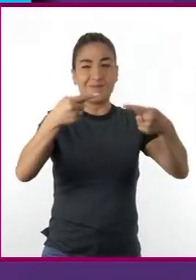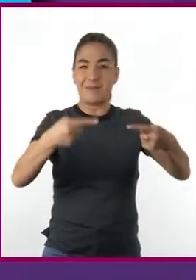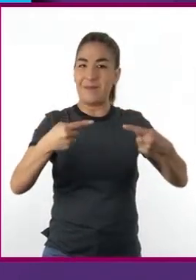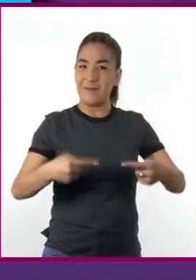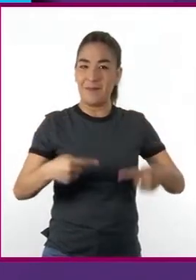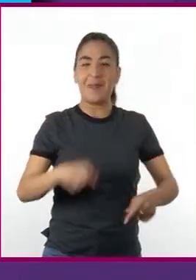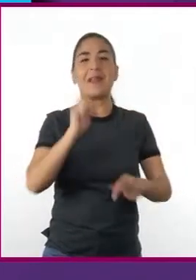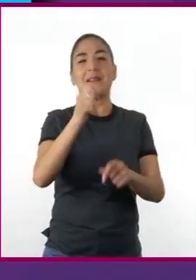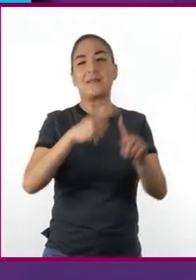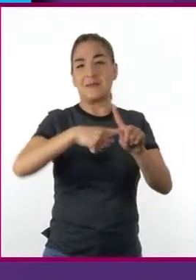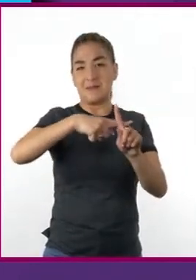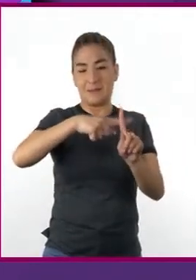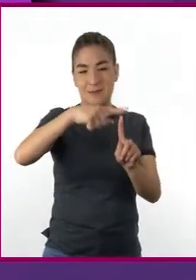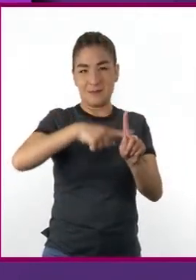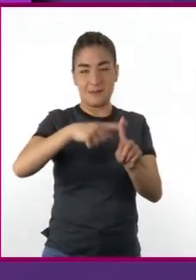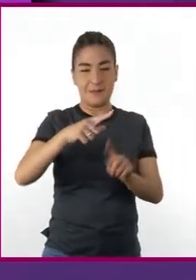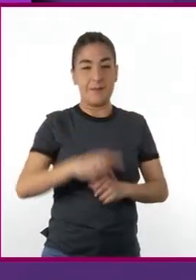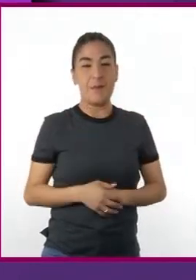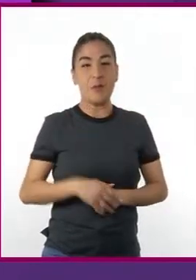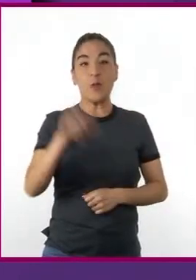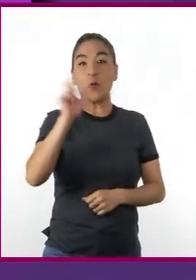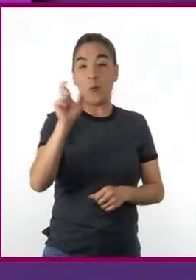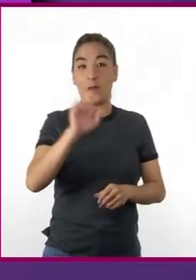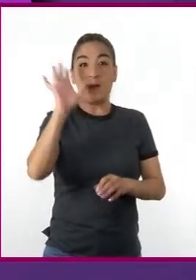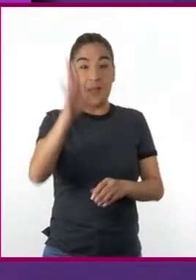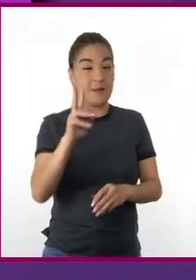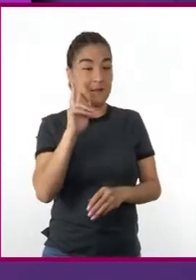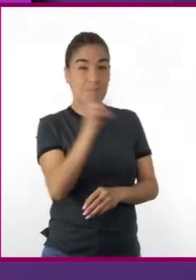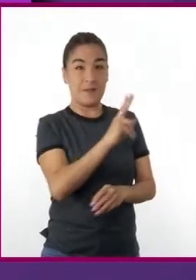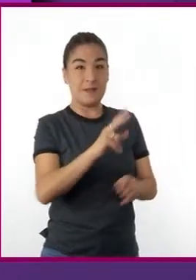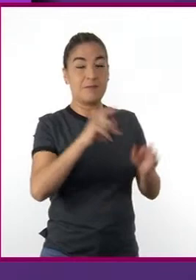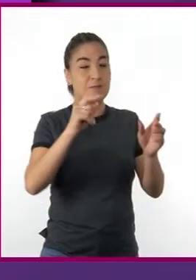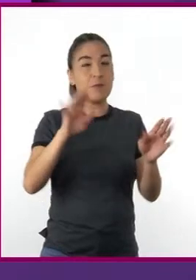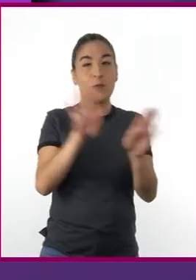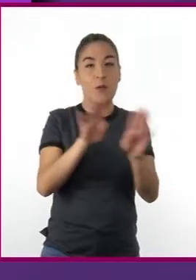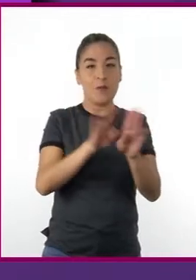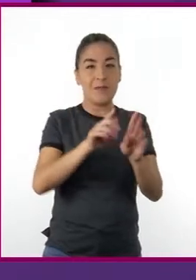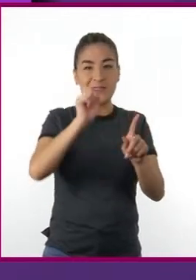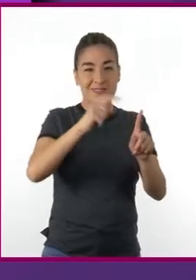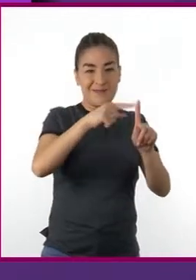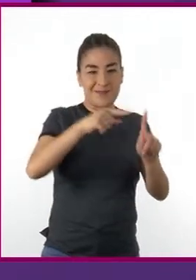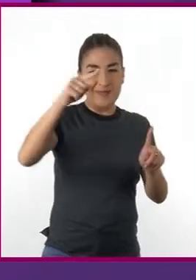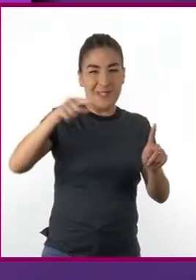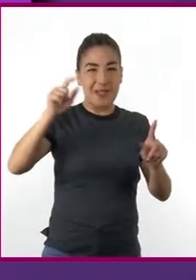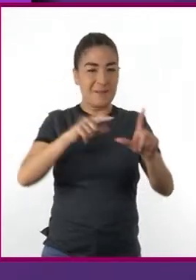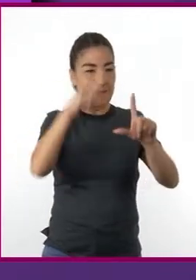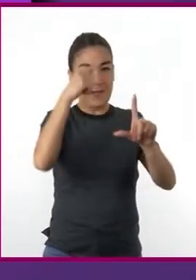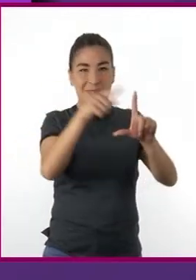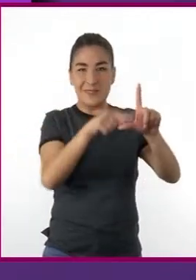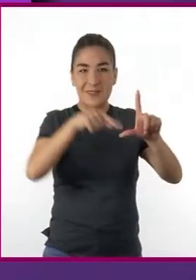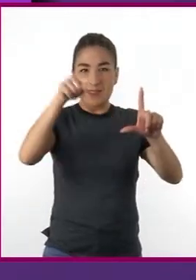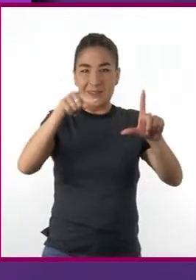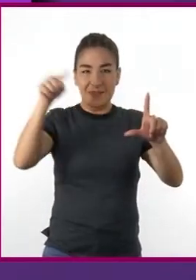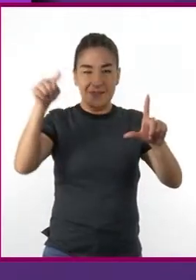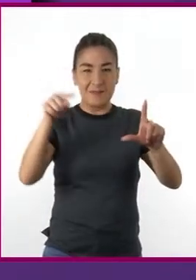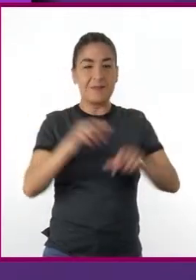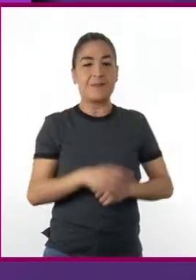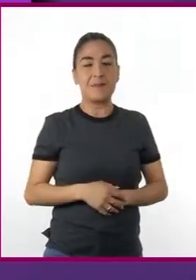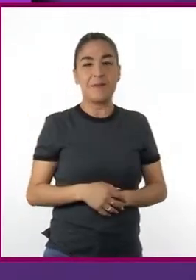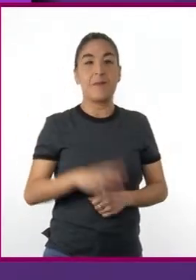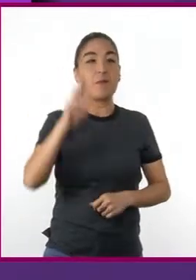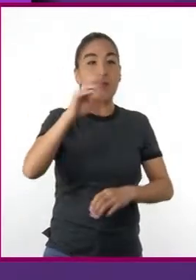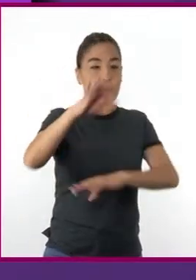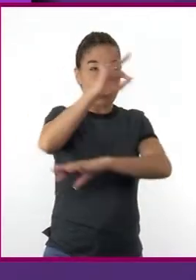temperaturas. Al ubicar los puntos de la tabla en un plano cartesiano y trazar la recta que los une, vemos